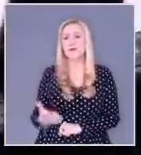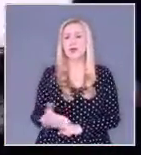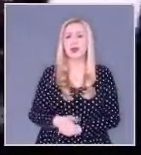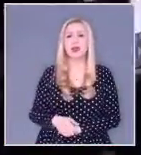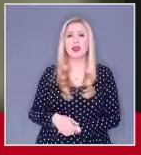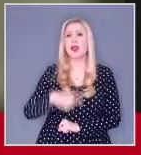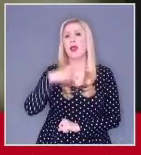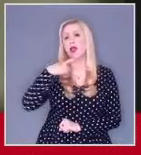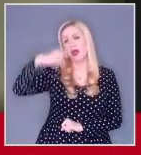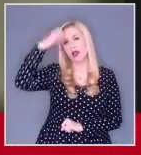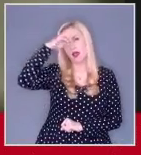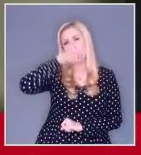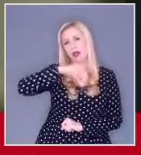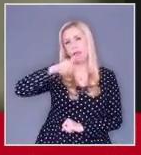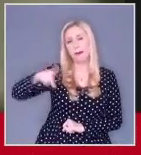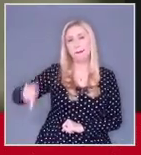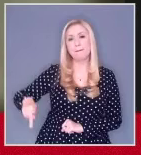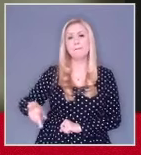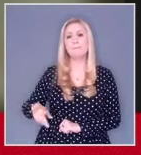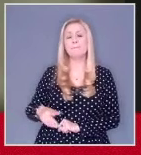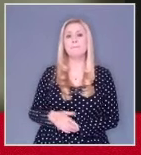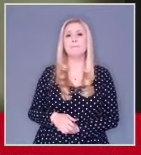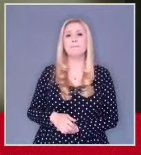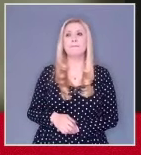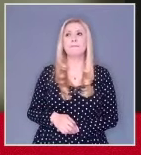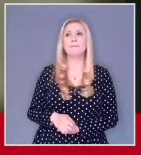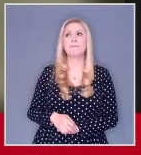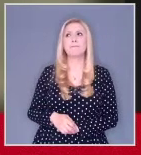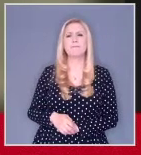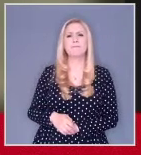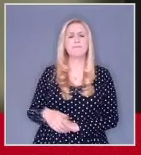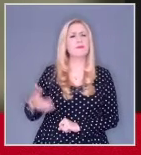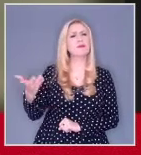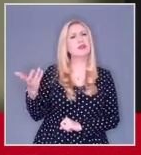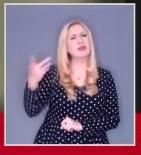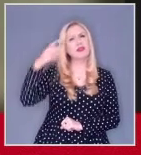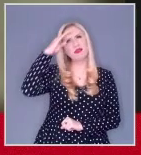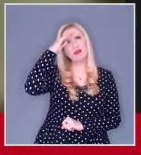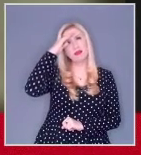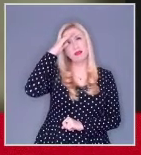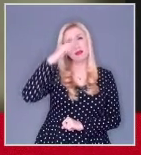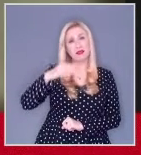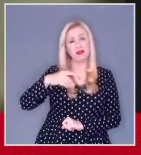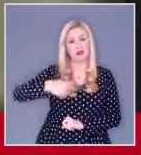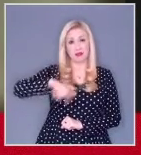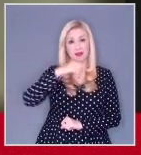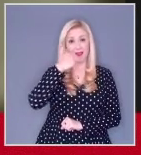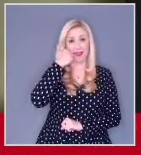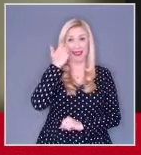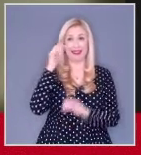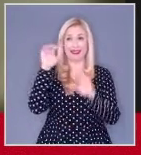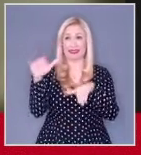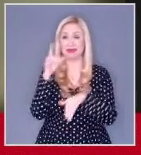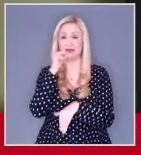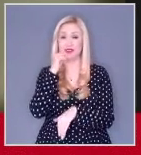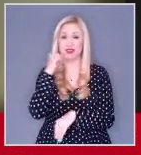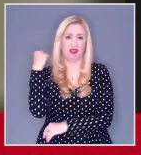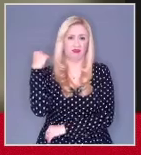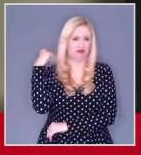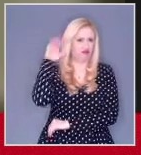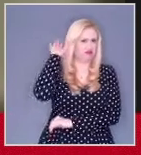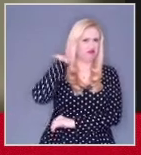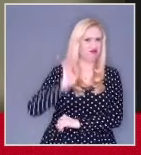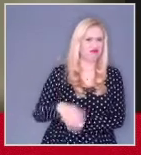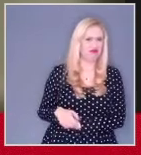en seguridad. ¿Quién en su sano juicio quisiera ser un policía en este país? Y creo que en la medida en la que